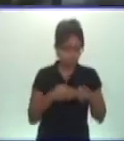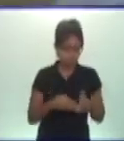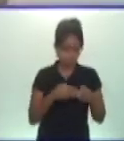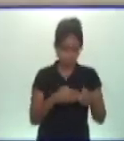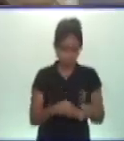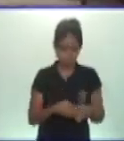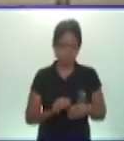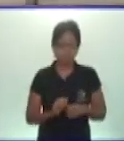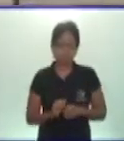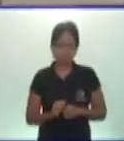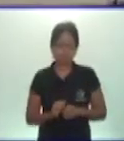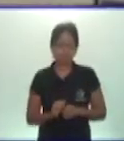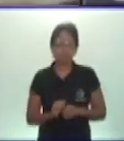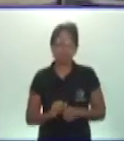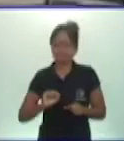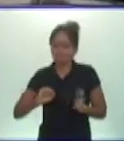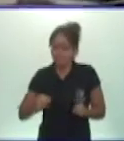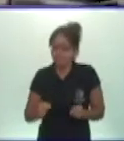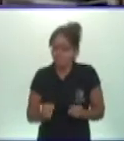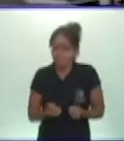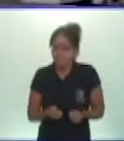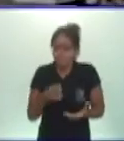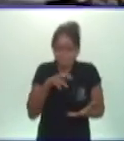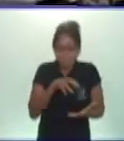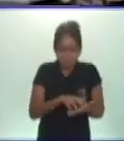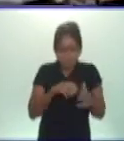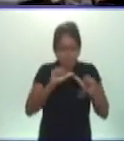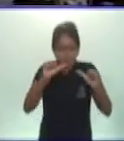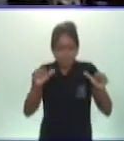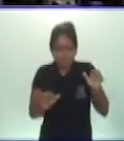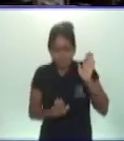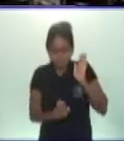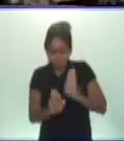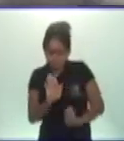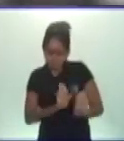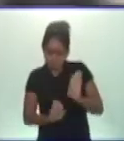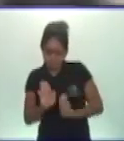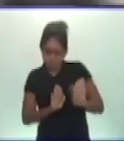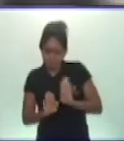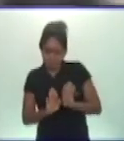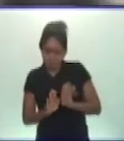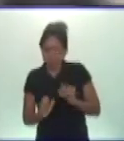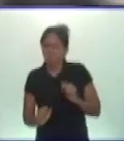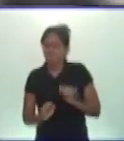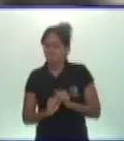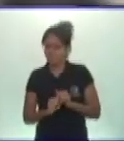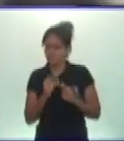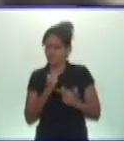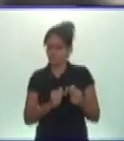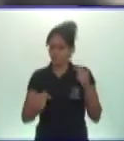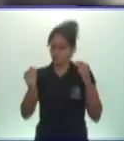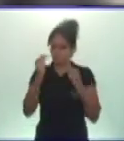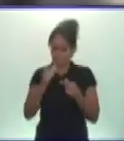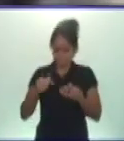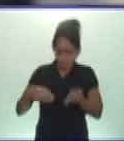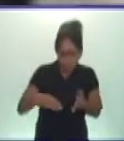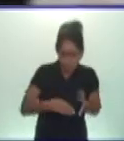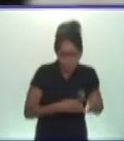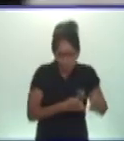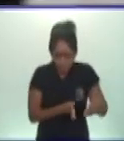obligaron al establecimiento de un sistema defensivo que inicialmente se extendió desde la desembocadura del río La Chorrera,